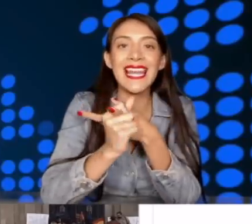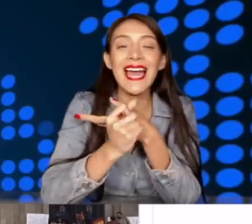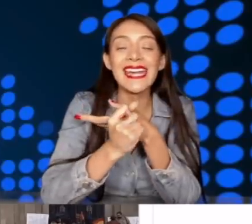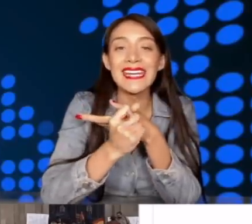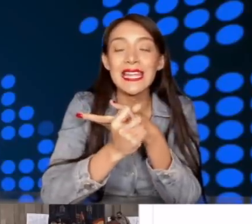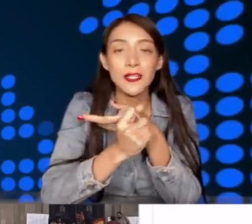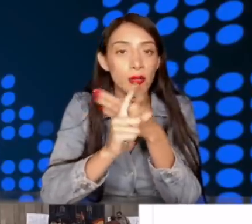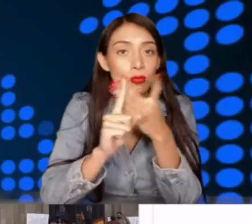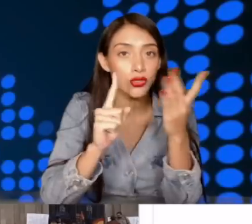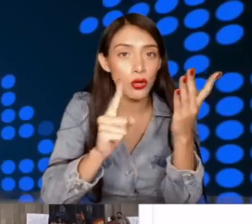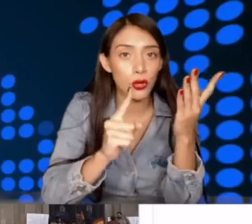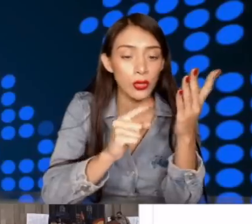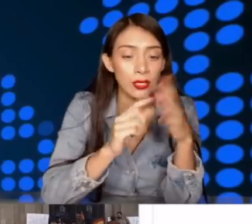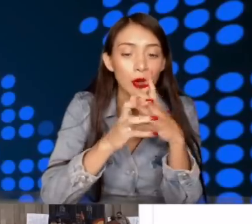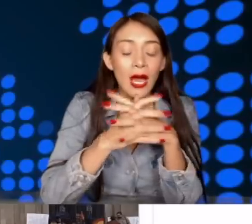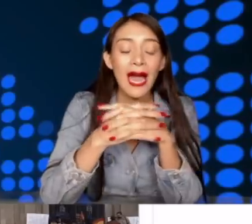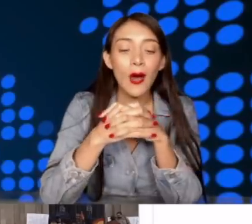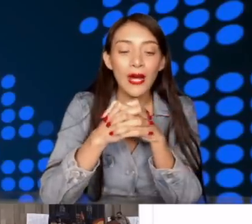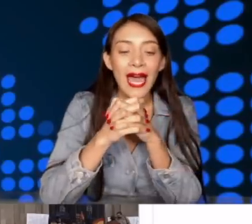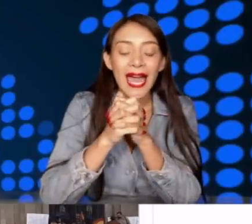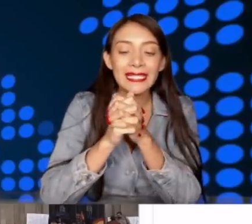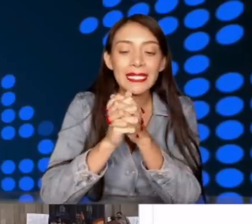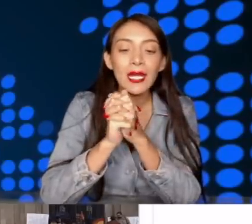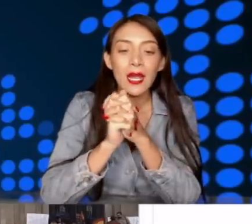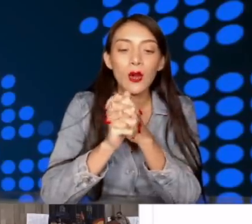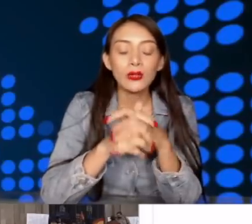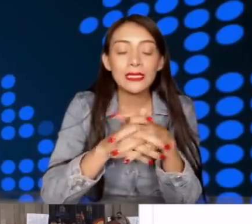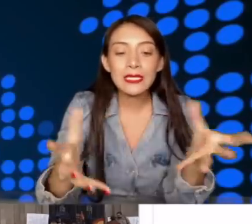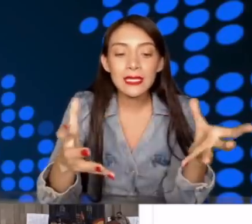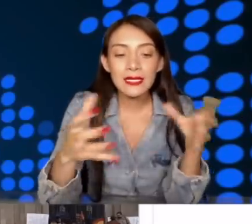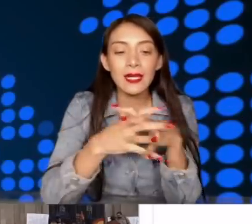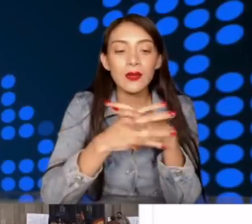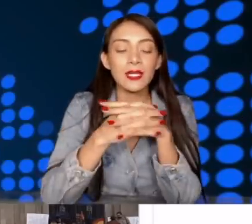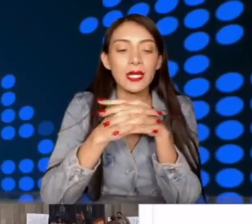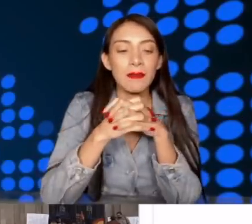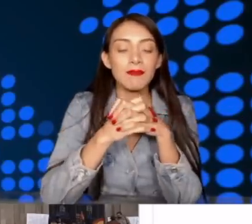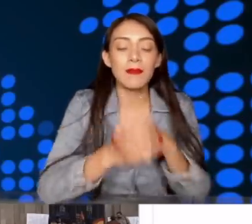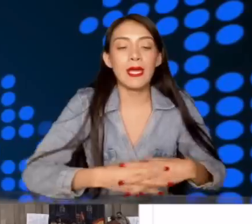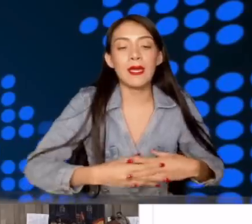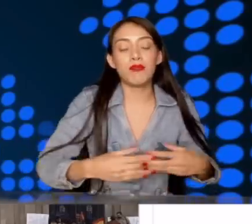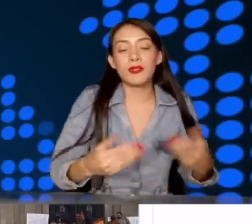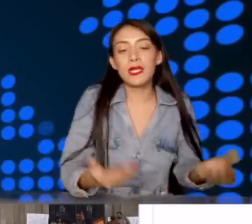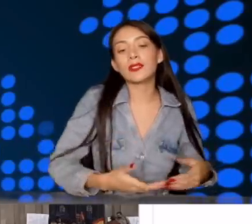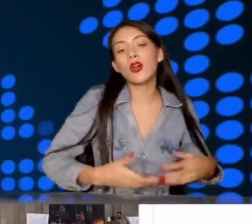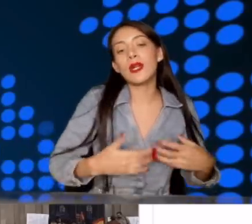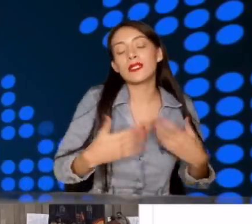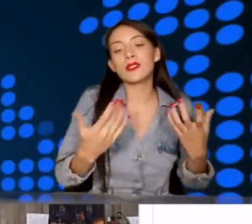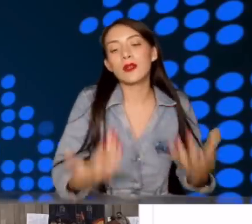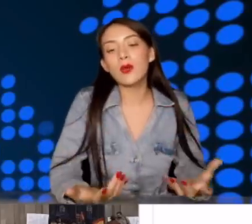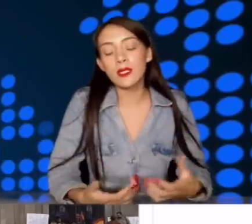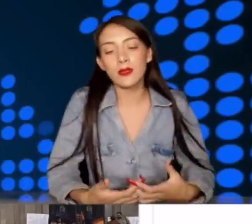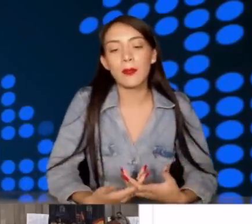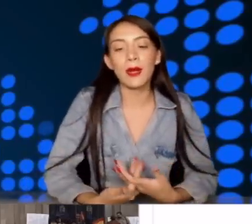y la religión. Mucho ojo con ello. Ahora, aquí lo triste es que los que cobran